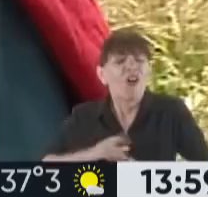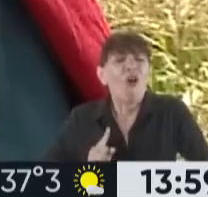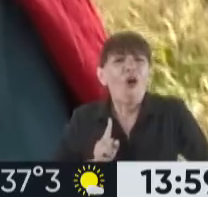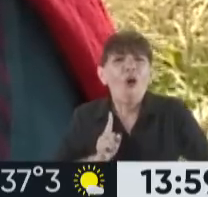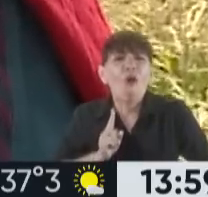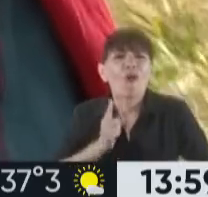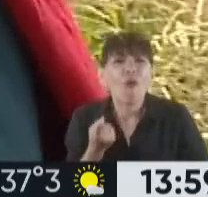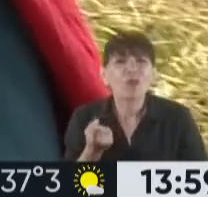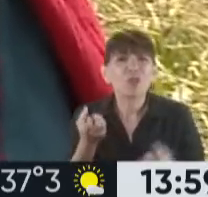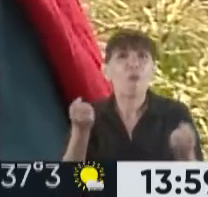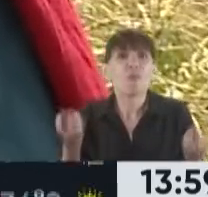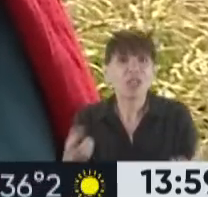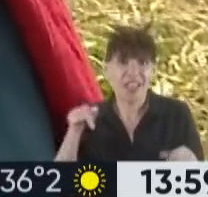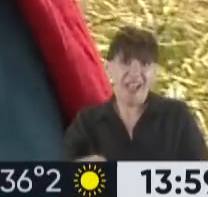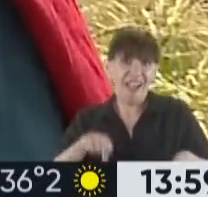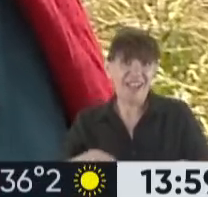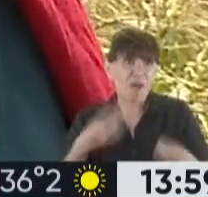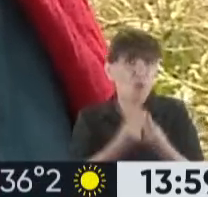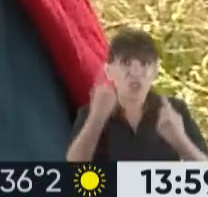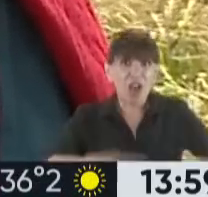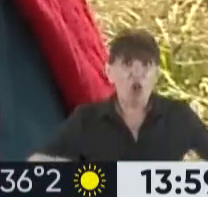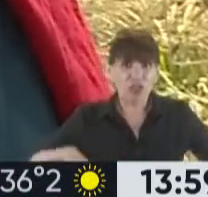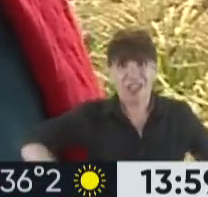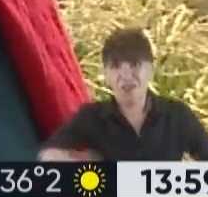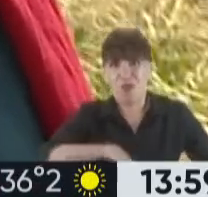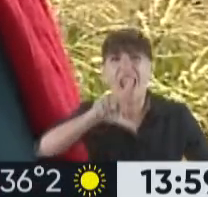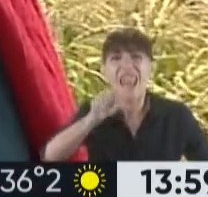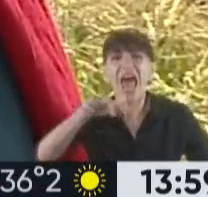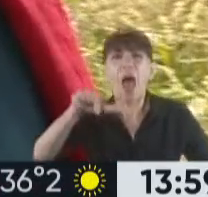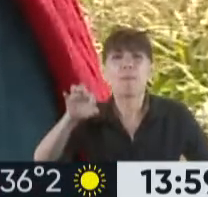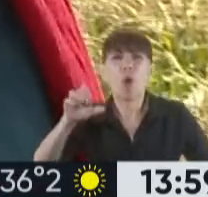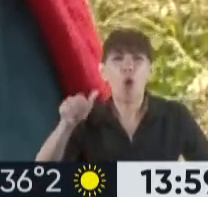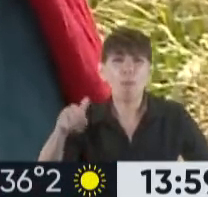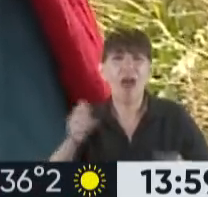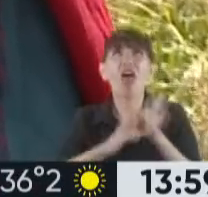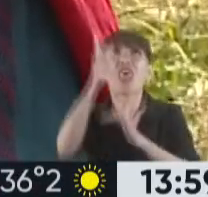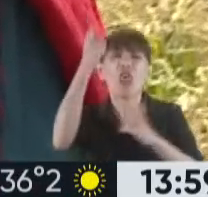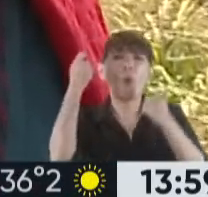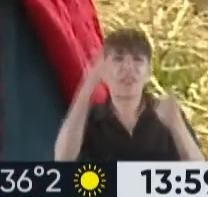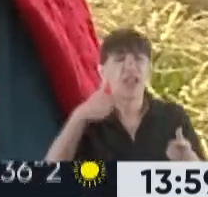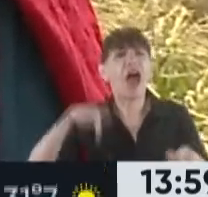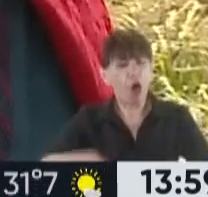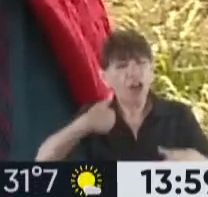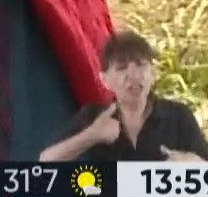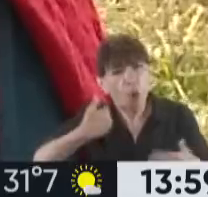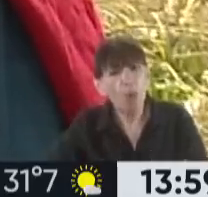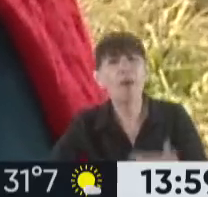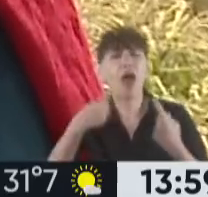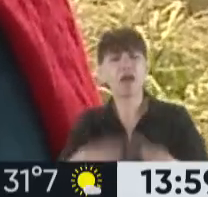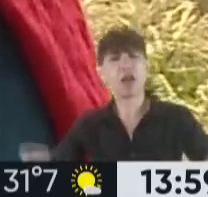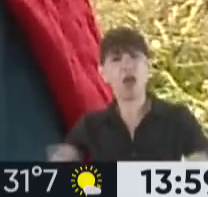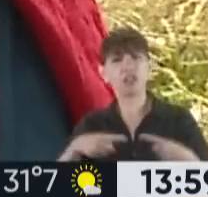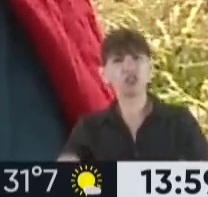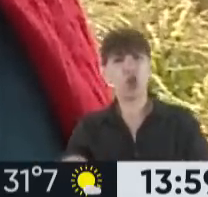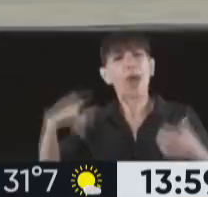tenemos aquí en el departamento de La Poma. Que Dios lo bendiga a todos. Le voy a dedicar una copla al